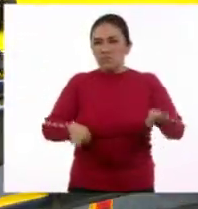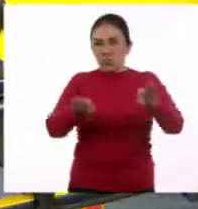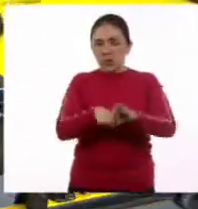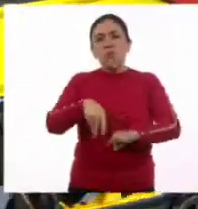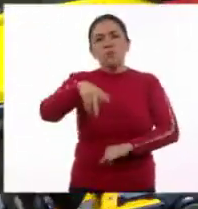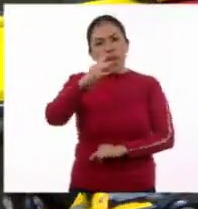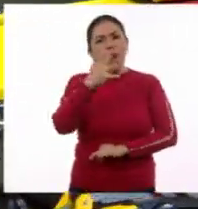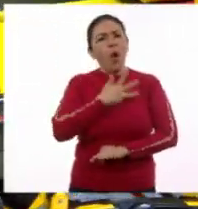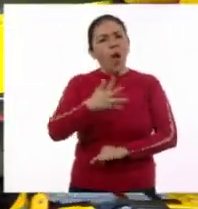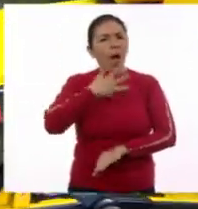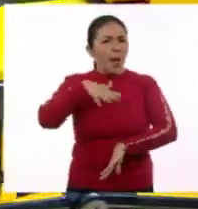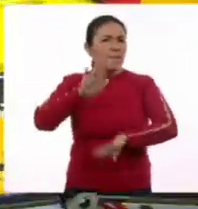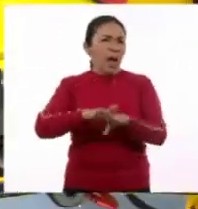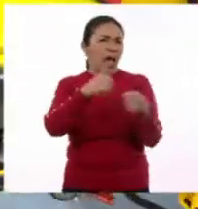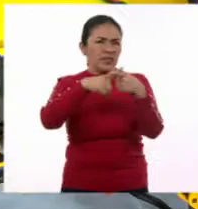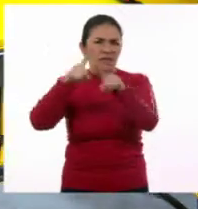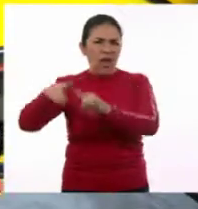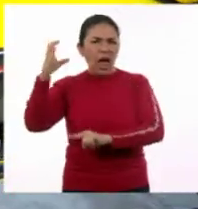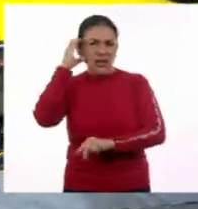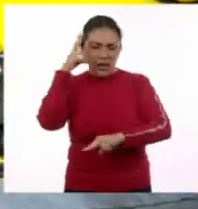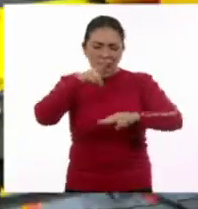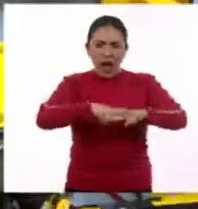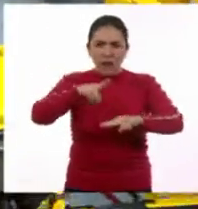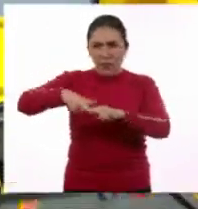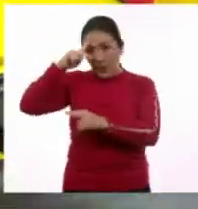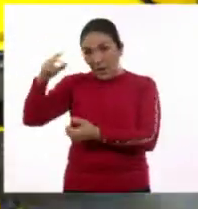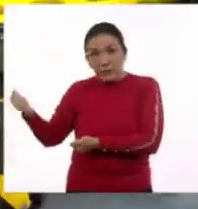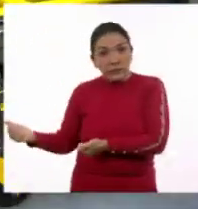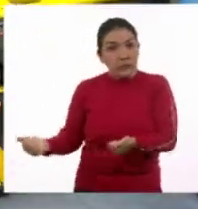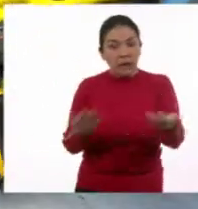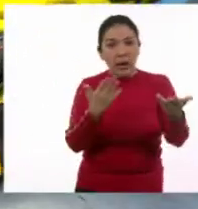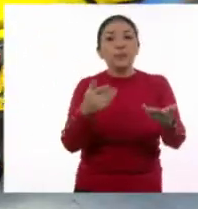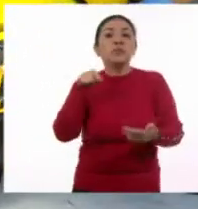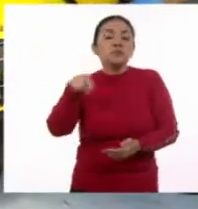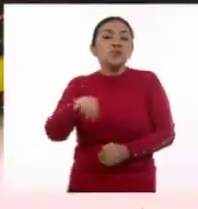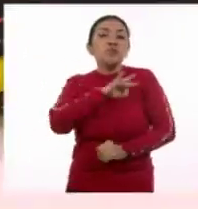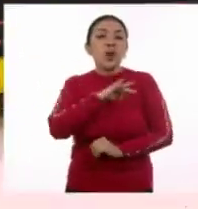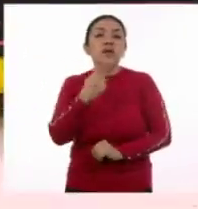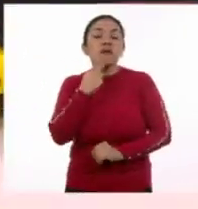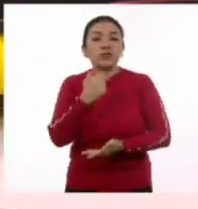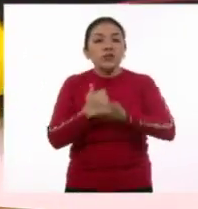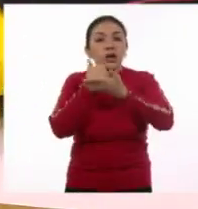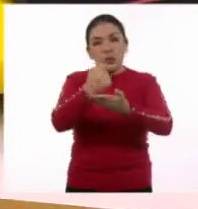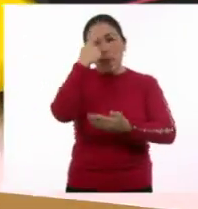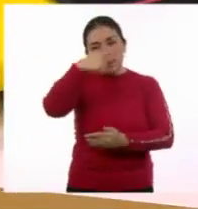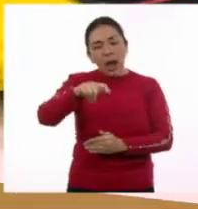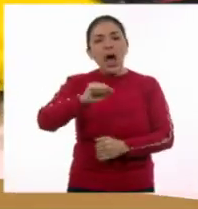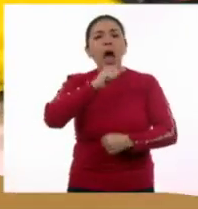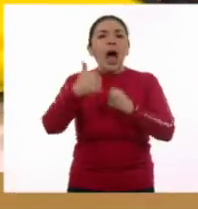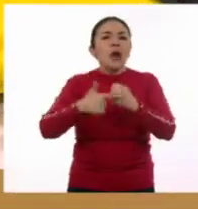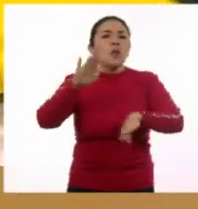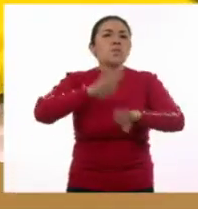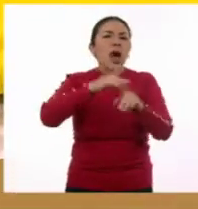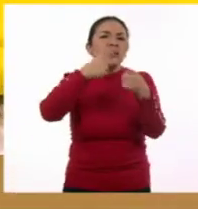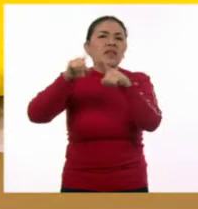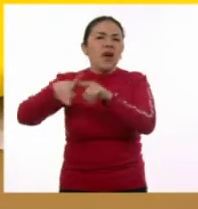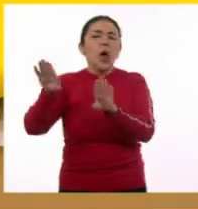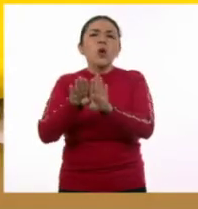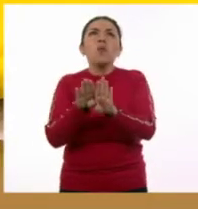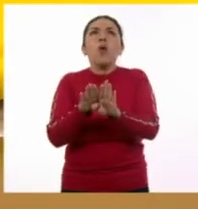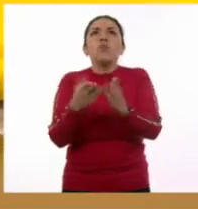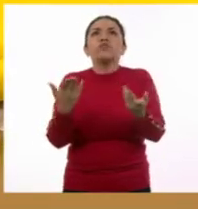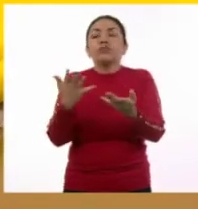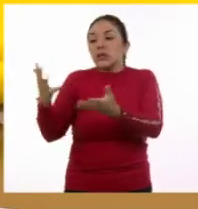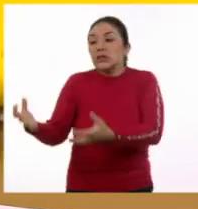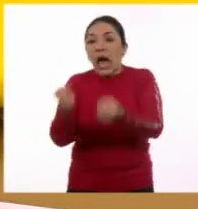se cuentan con más tipos de camillas que éste pueden servirnos para algunas otras tareas como algún